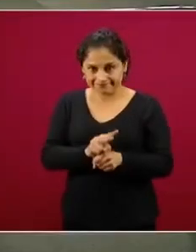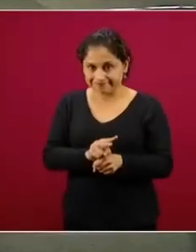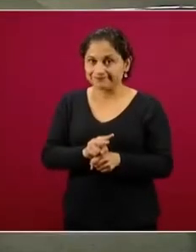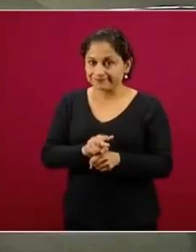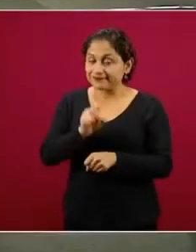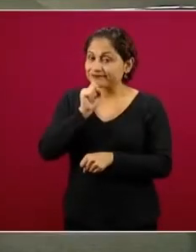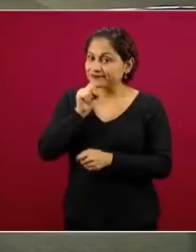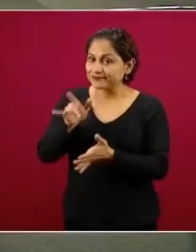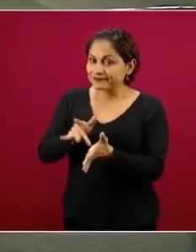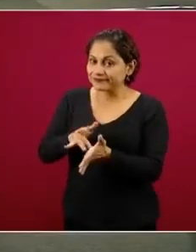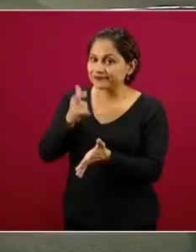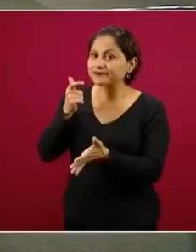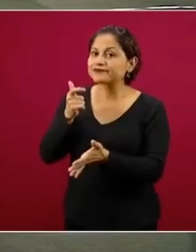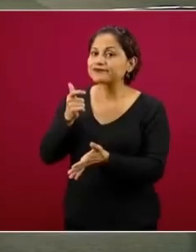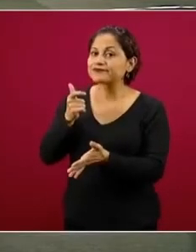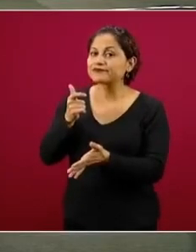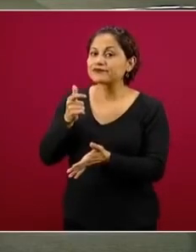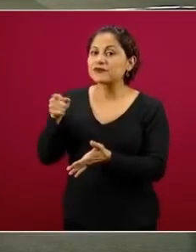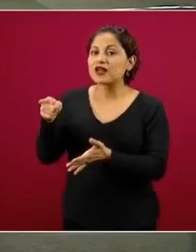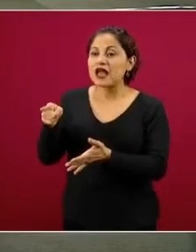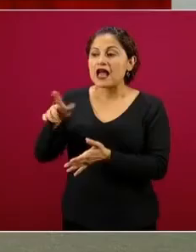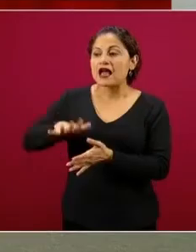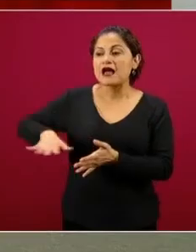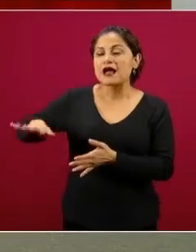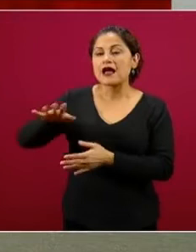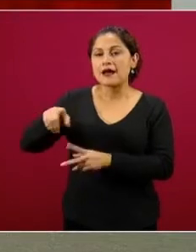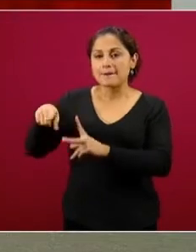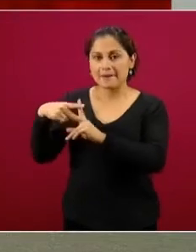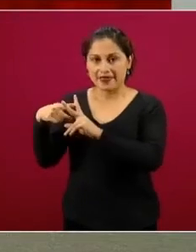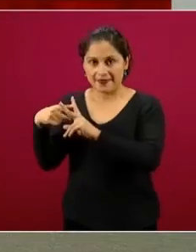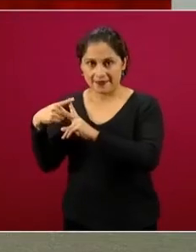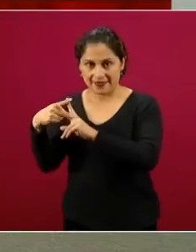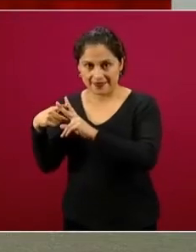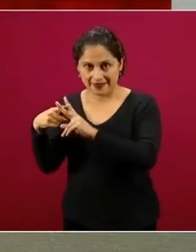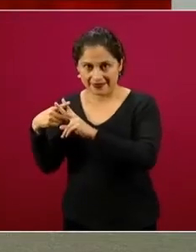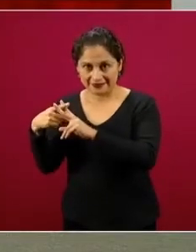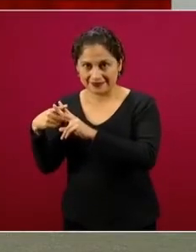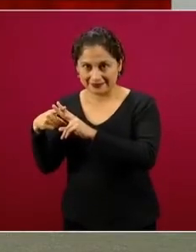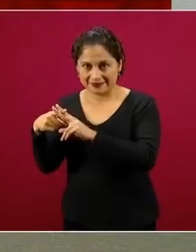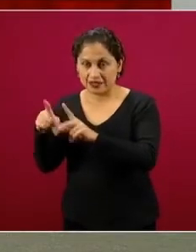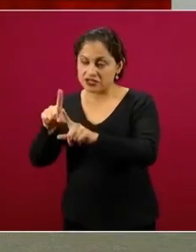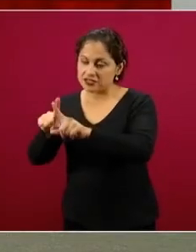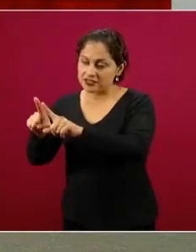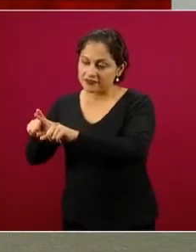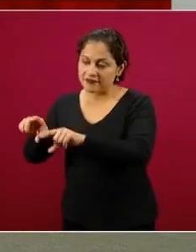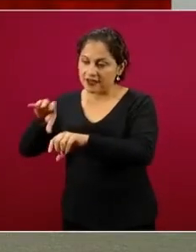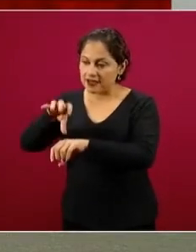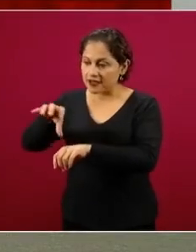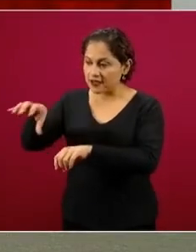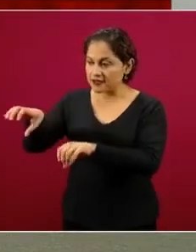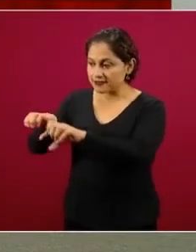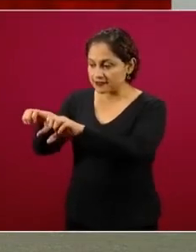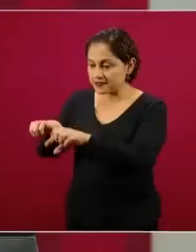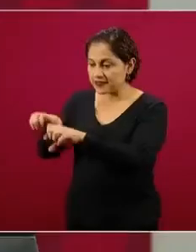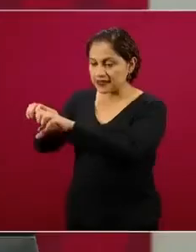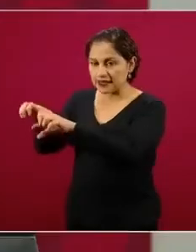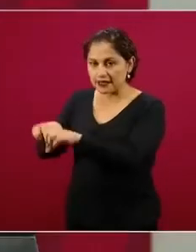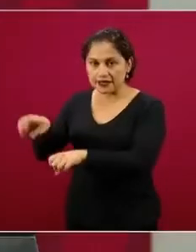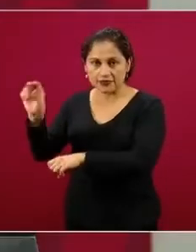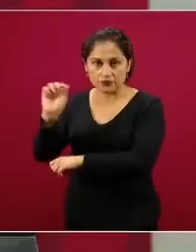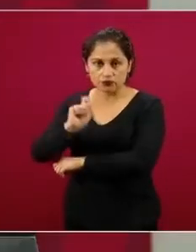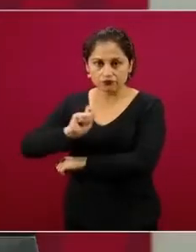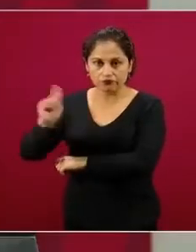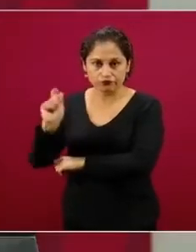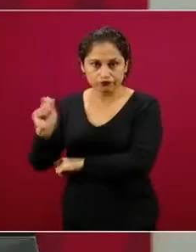que nos proporciona las ciencias matemáticas a través de grupos académicos muy vigorosos,